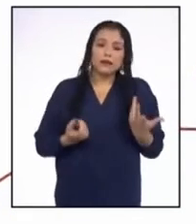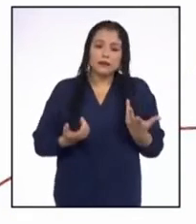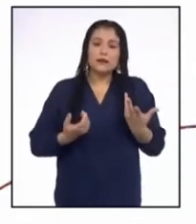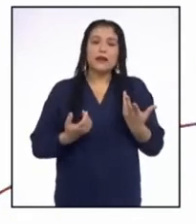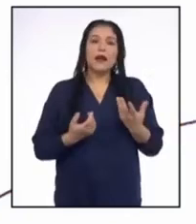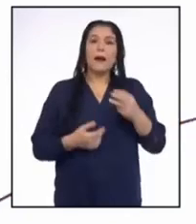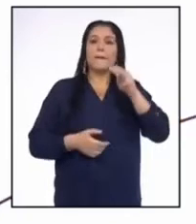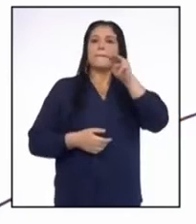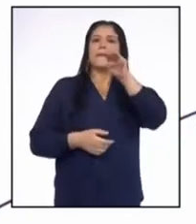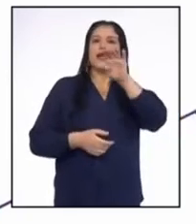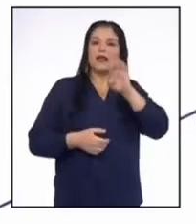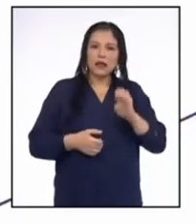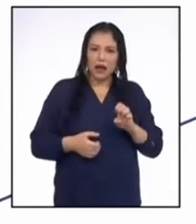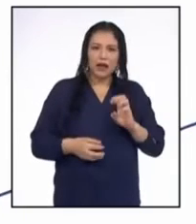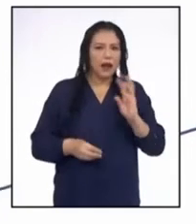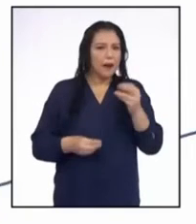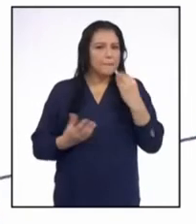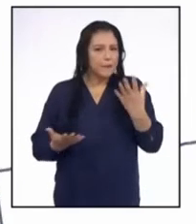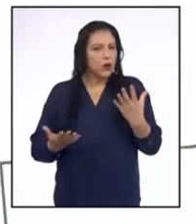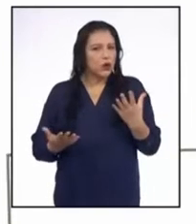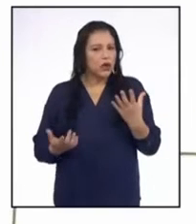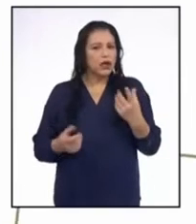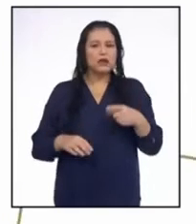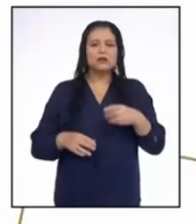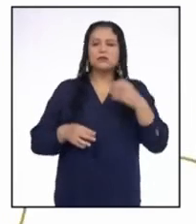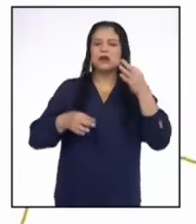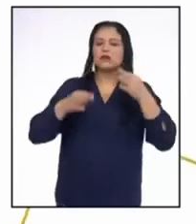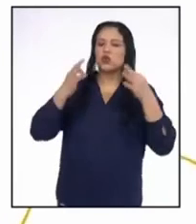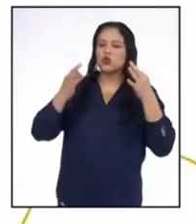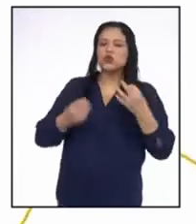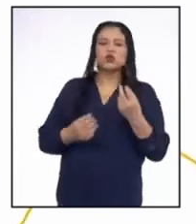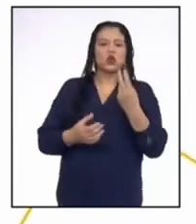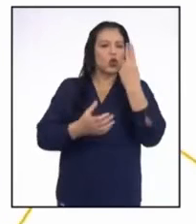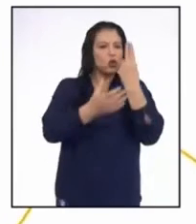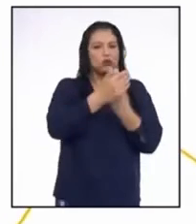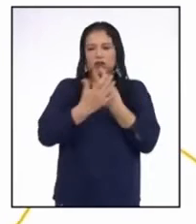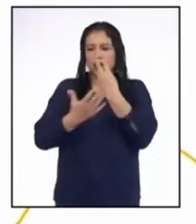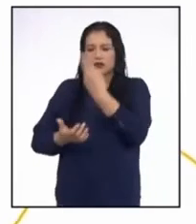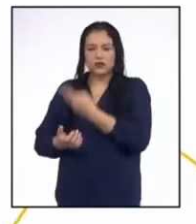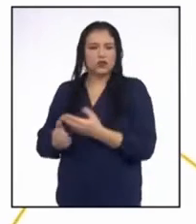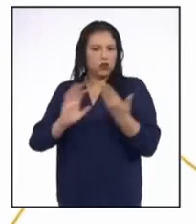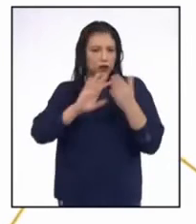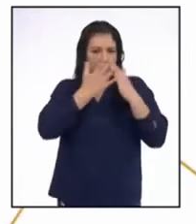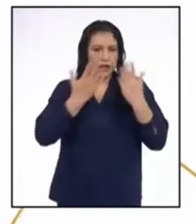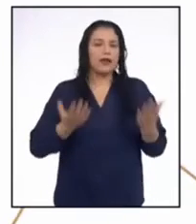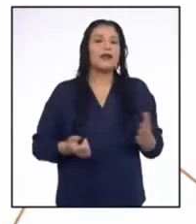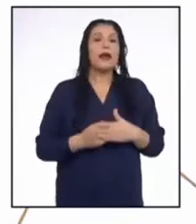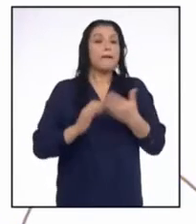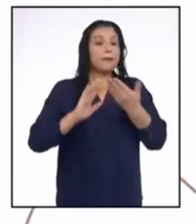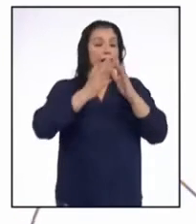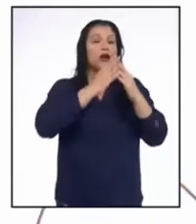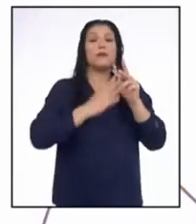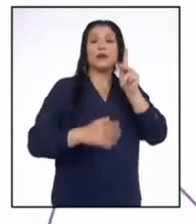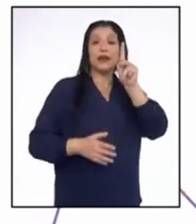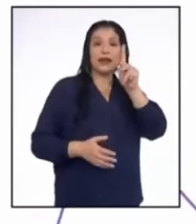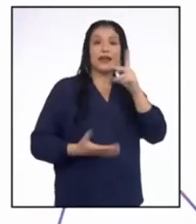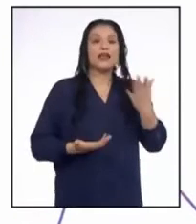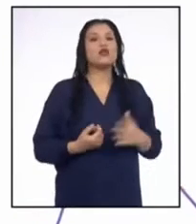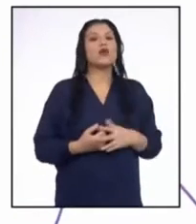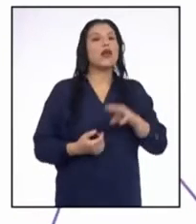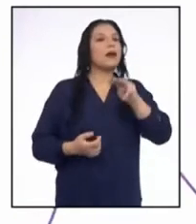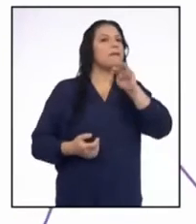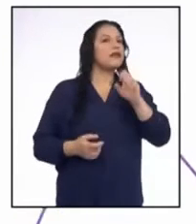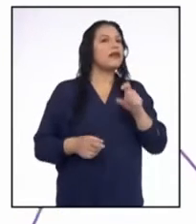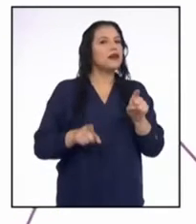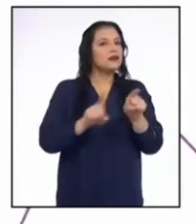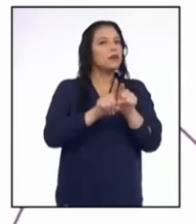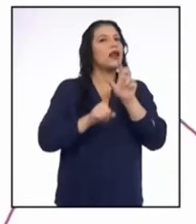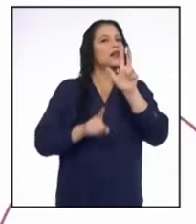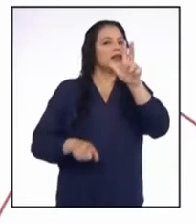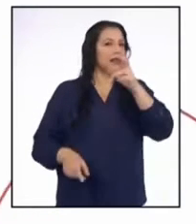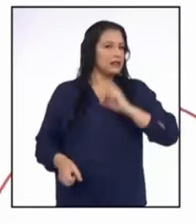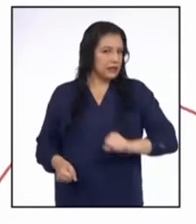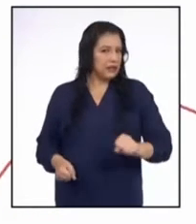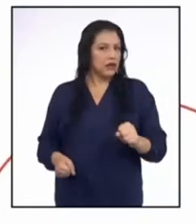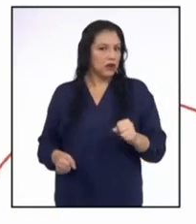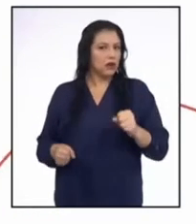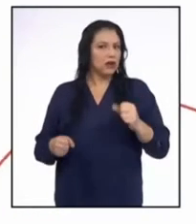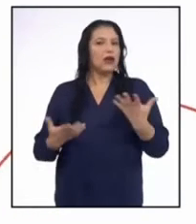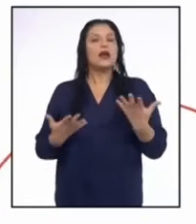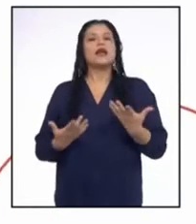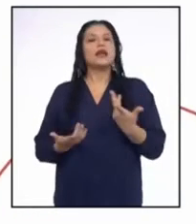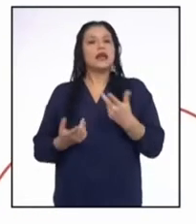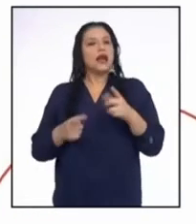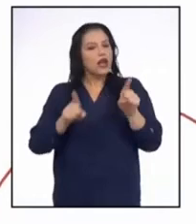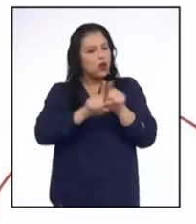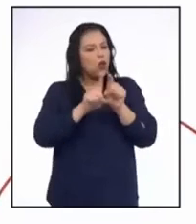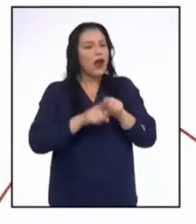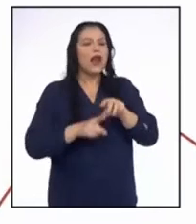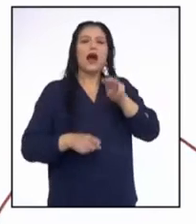la mediana, porque es más justo con ambas comunidades. Ahora, para la comunidad quichua, la mediana es 3 hijos y coincide con su